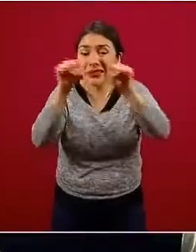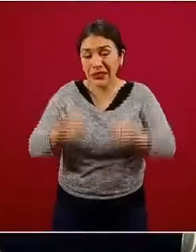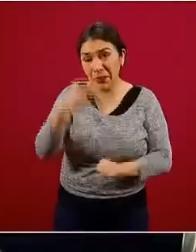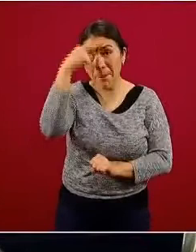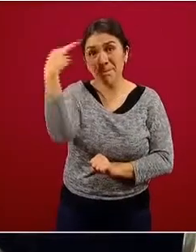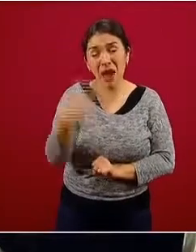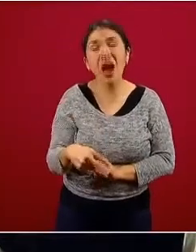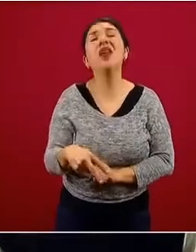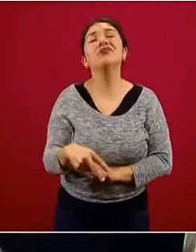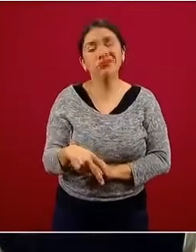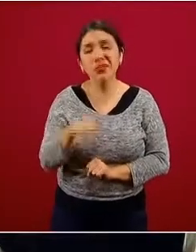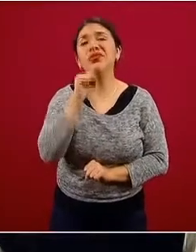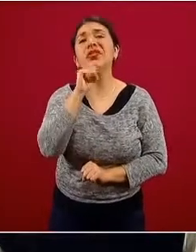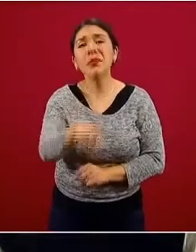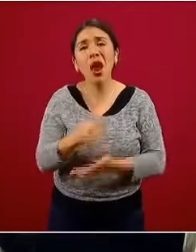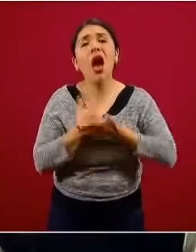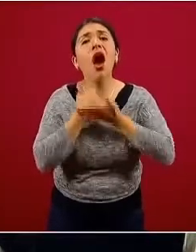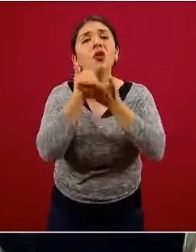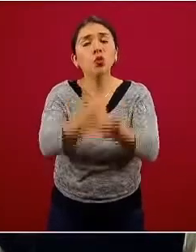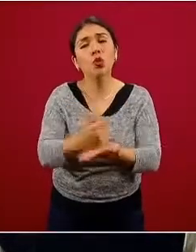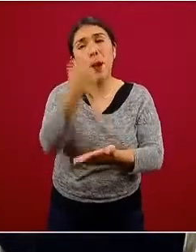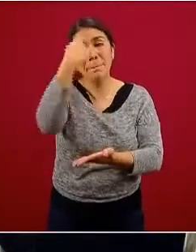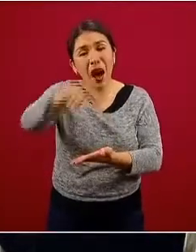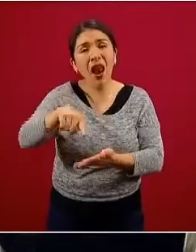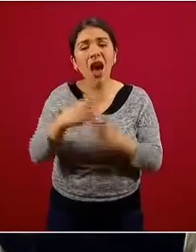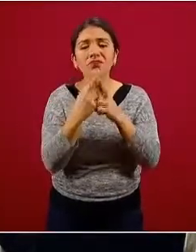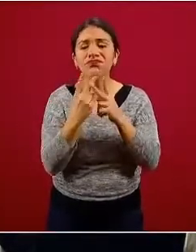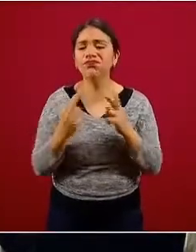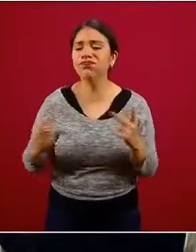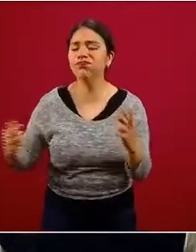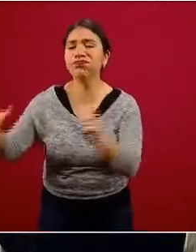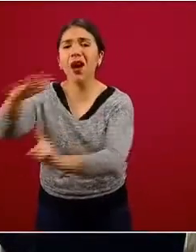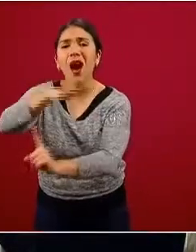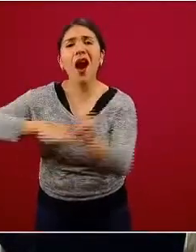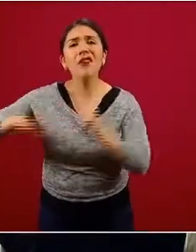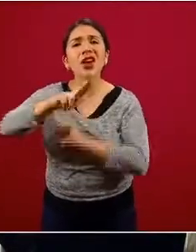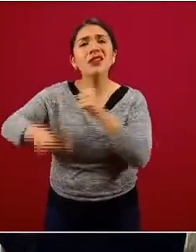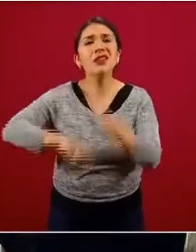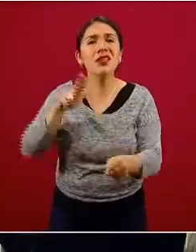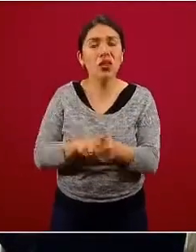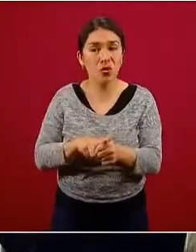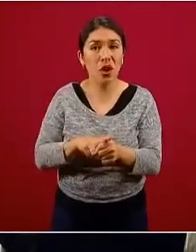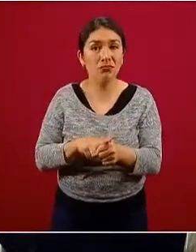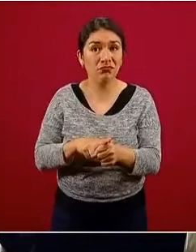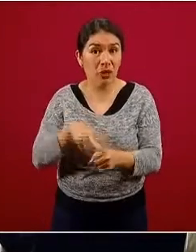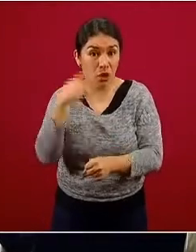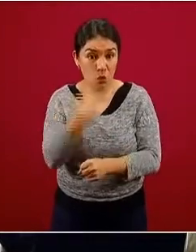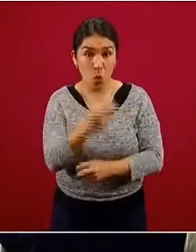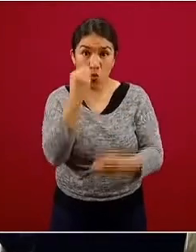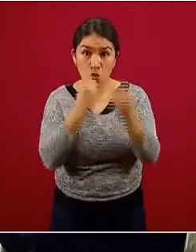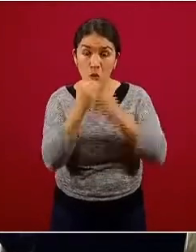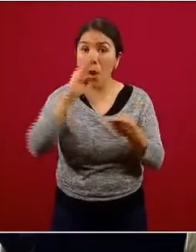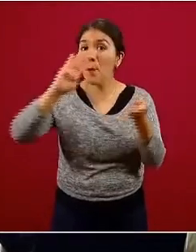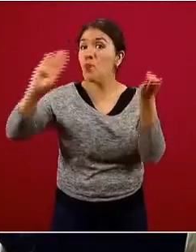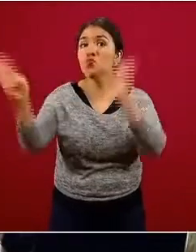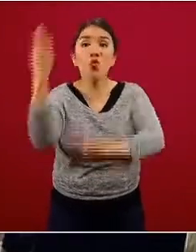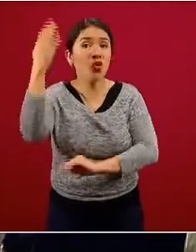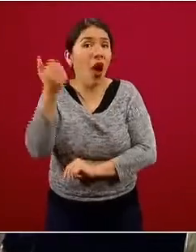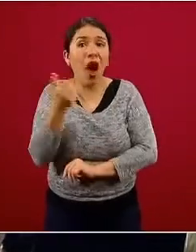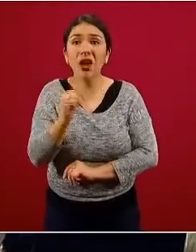mexicano está también contribuyendo a degradar el ambiente. Y me refiero al sistema alimentario